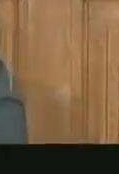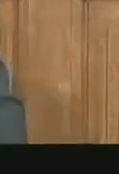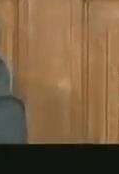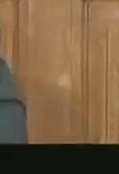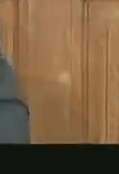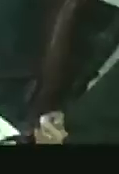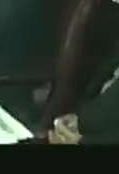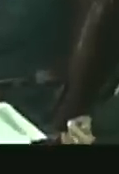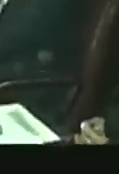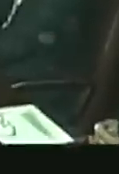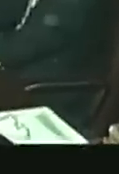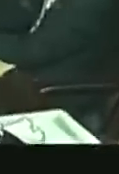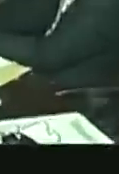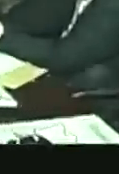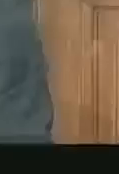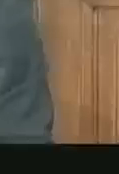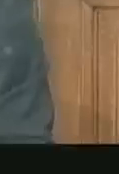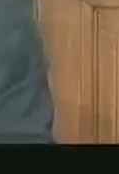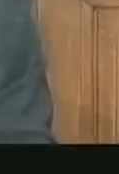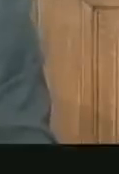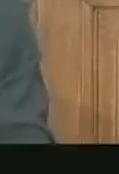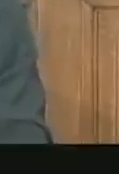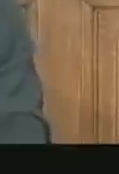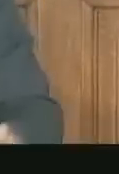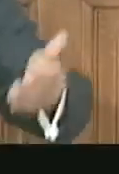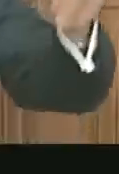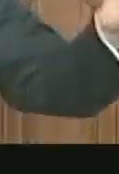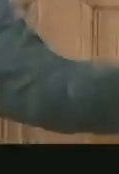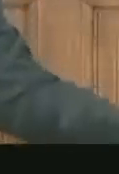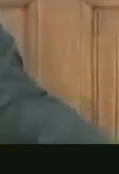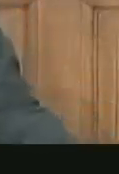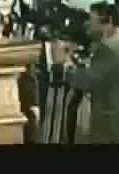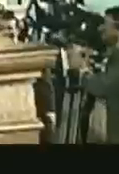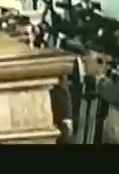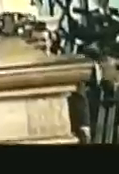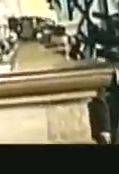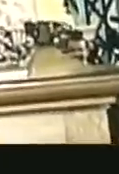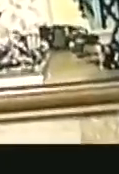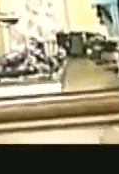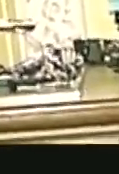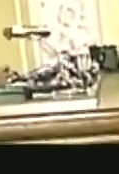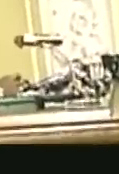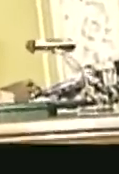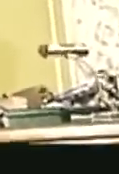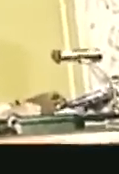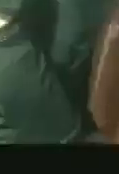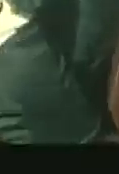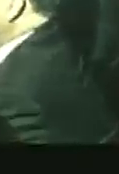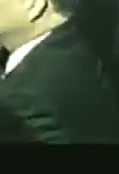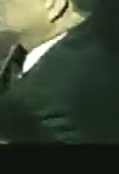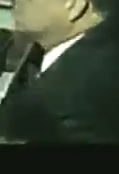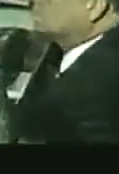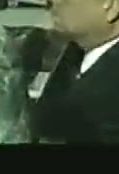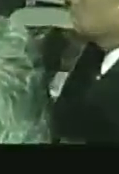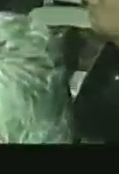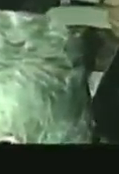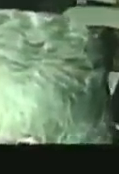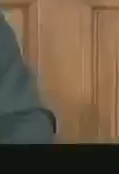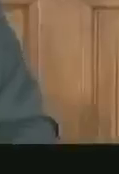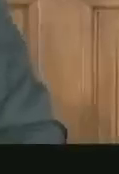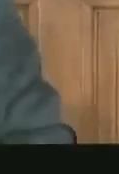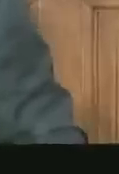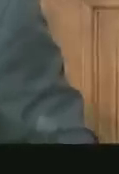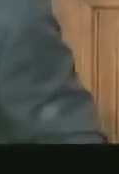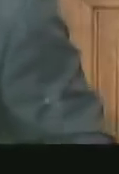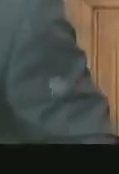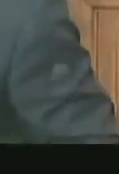buenos ejemplos. Me voy más comprometido que nunca con este nuevo juramento, señores constituyentes, a luchar, a